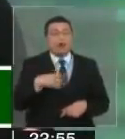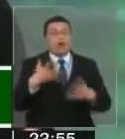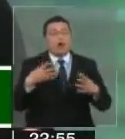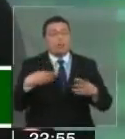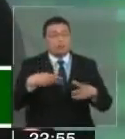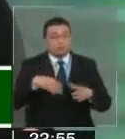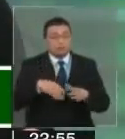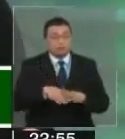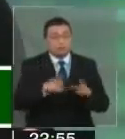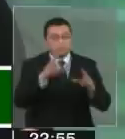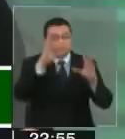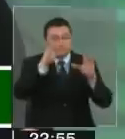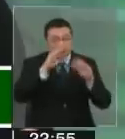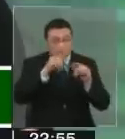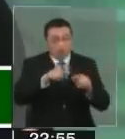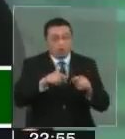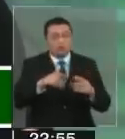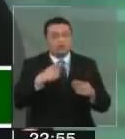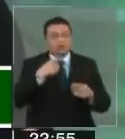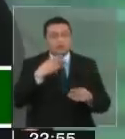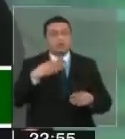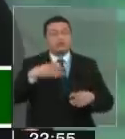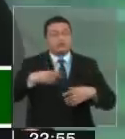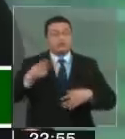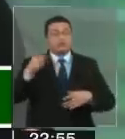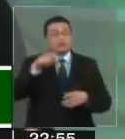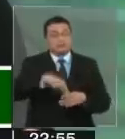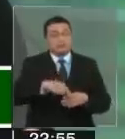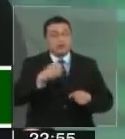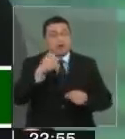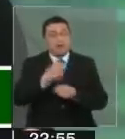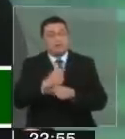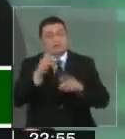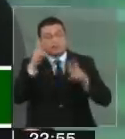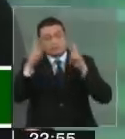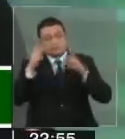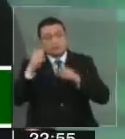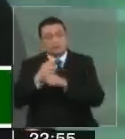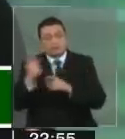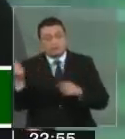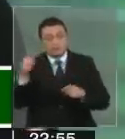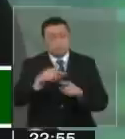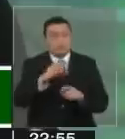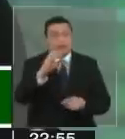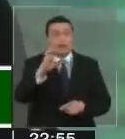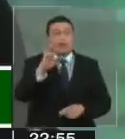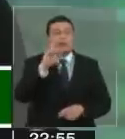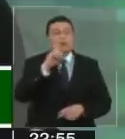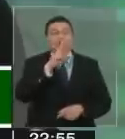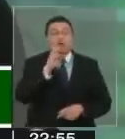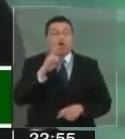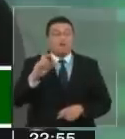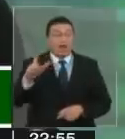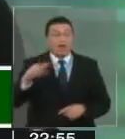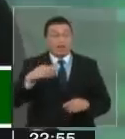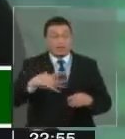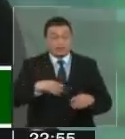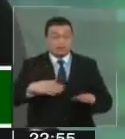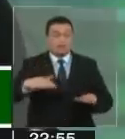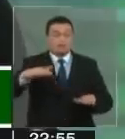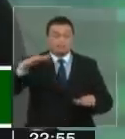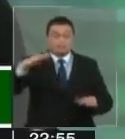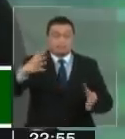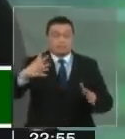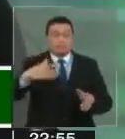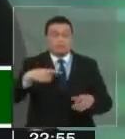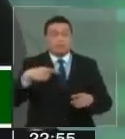involucrando, ella se queda en las noches cuando yo llego tarde a veces de función. Está Cristóbal, mi hijo precioso, maravilloso,